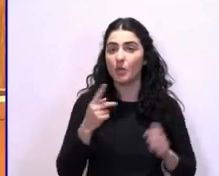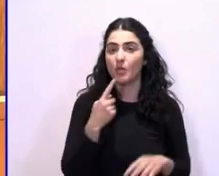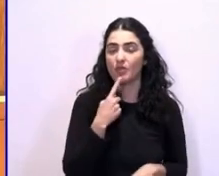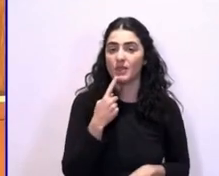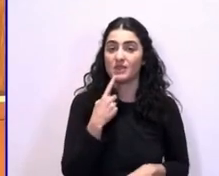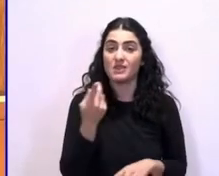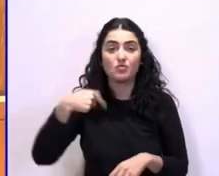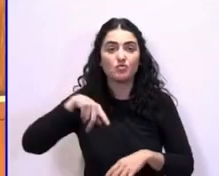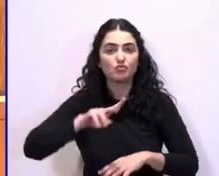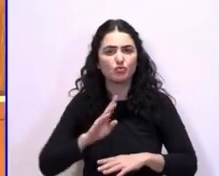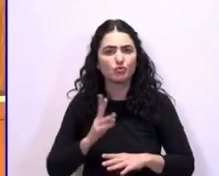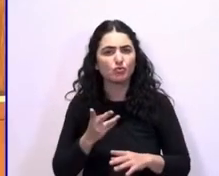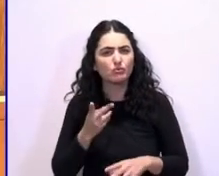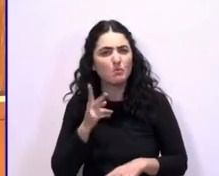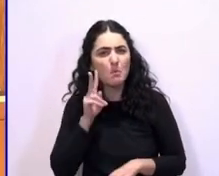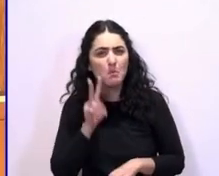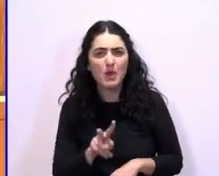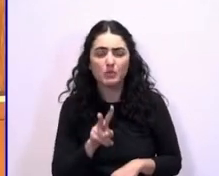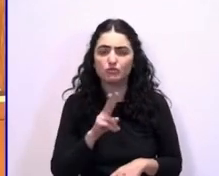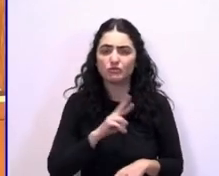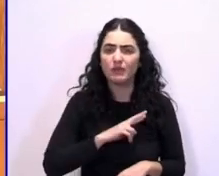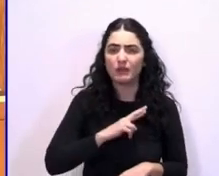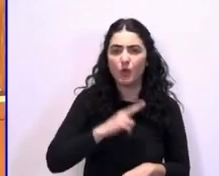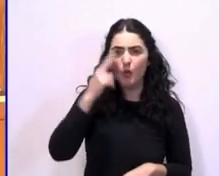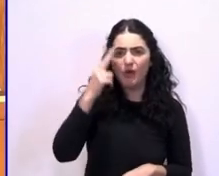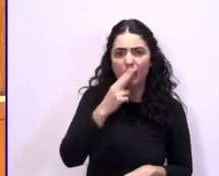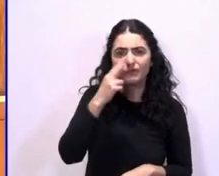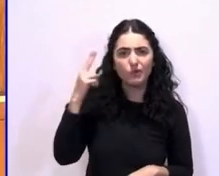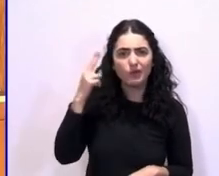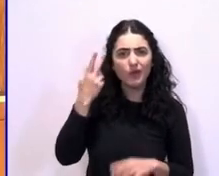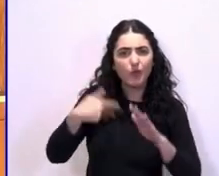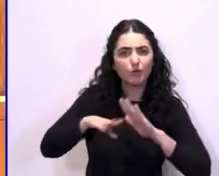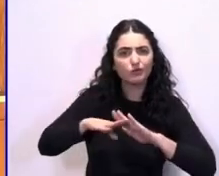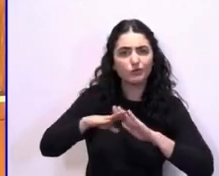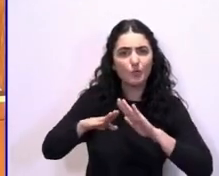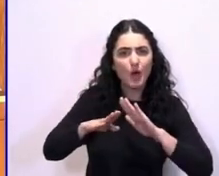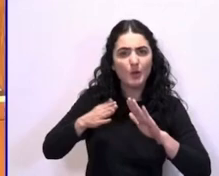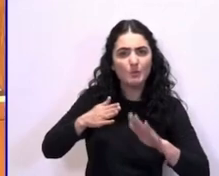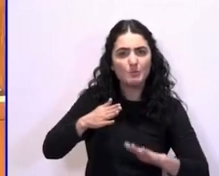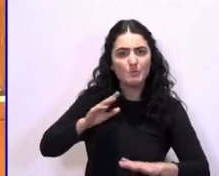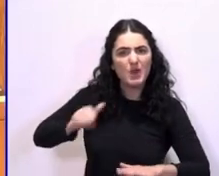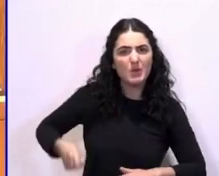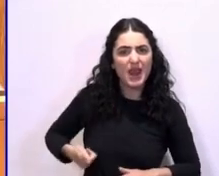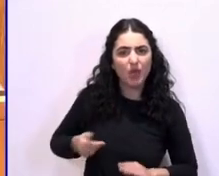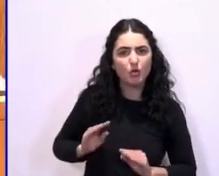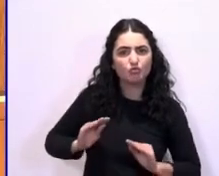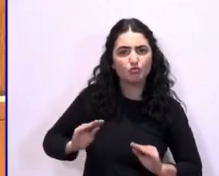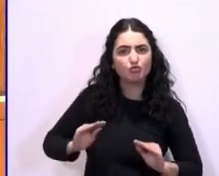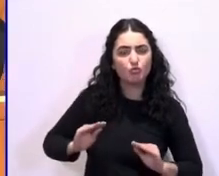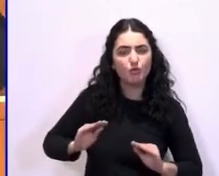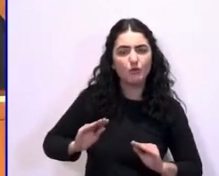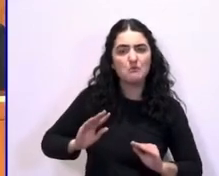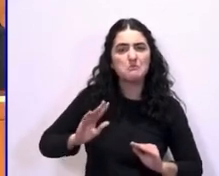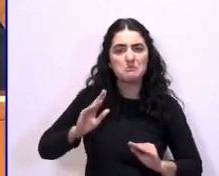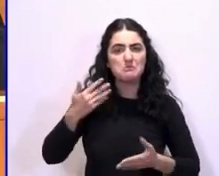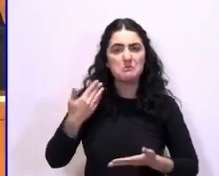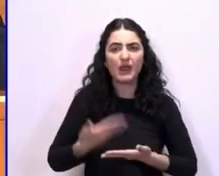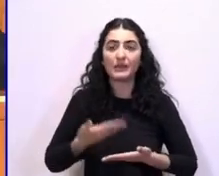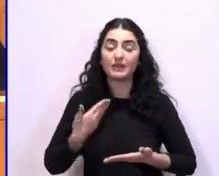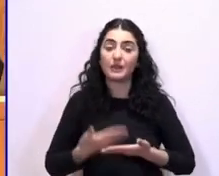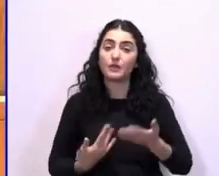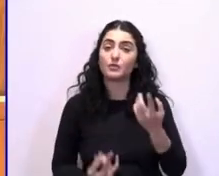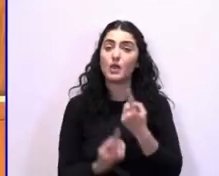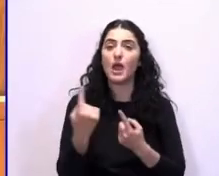seguimos observando cómo es la religión católica la que sigue teniendo privilegios y garantizándose